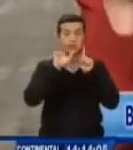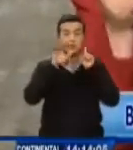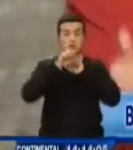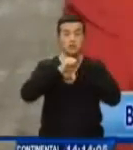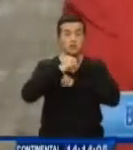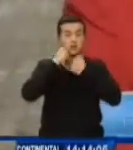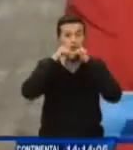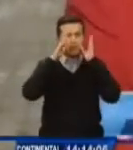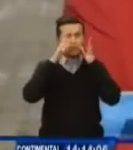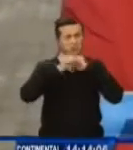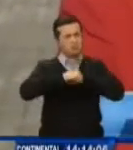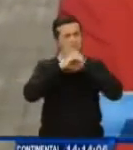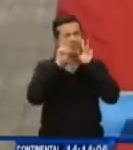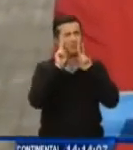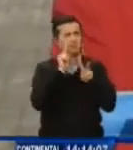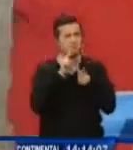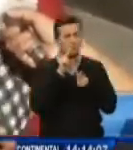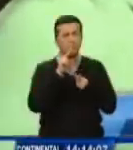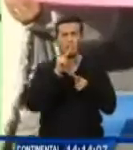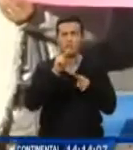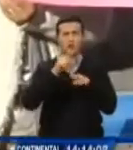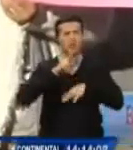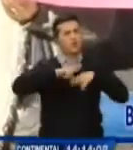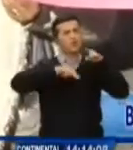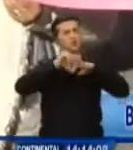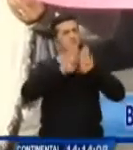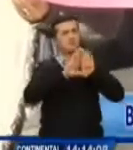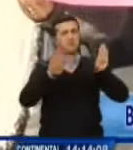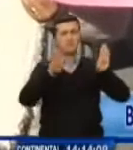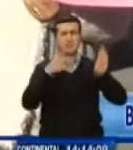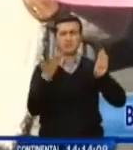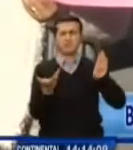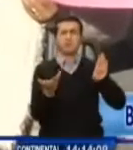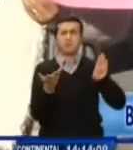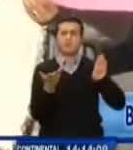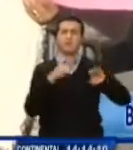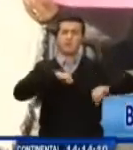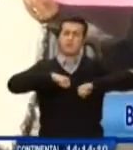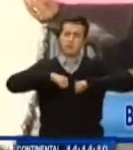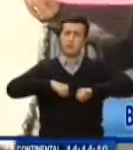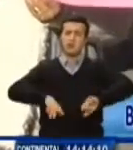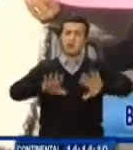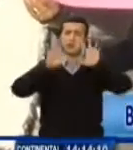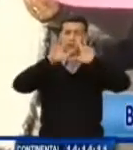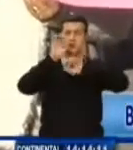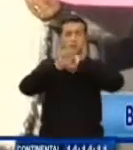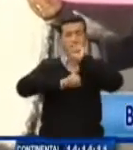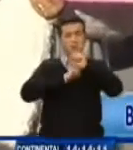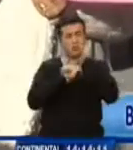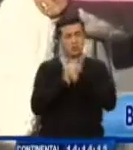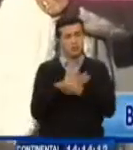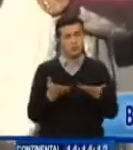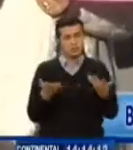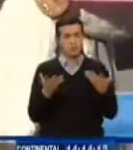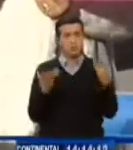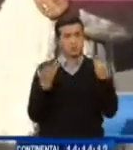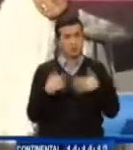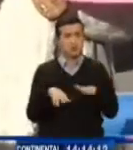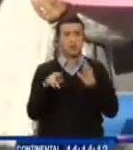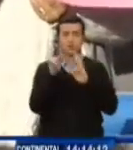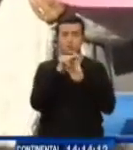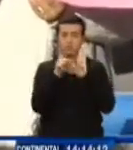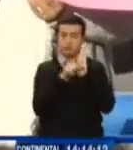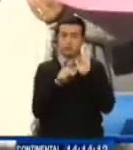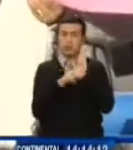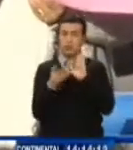diciembre, amaneció ya el muro construido. Hablamos de un trámite de más de 10 años. Un protocolo que existe